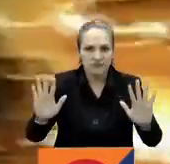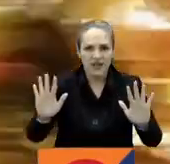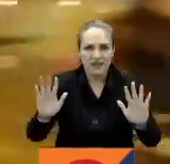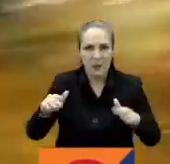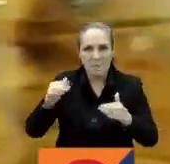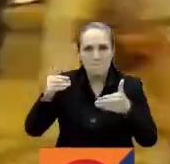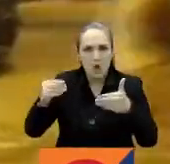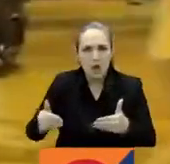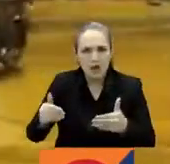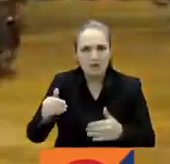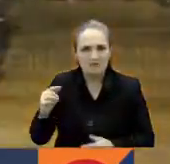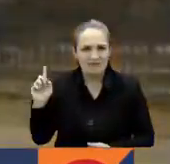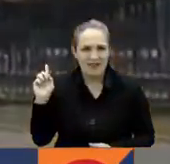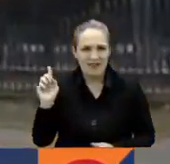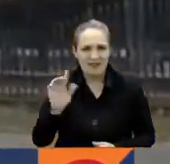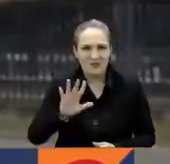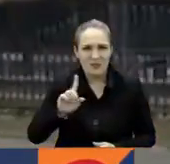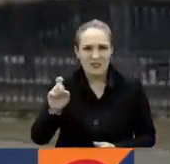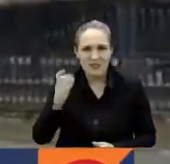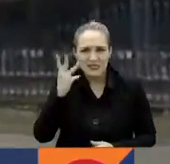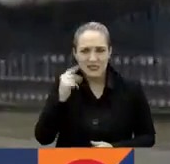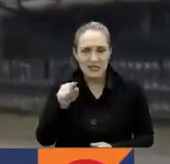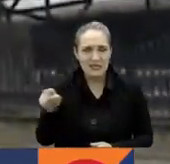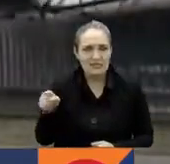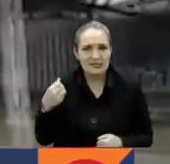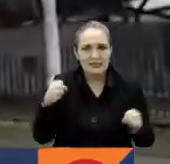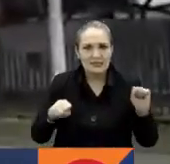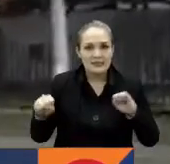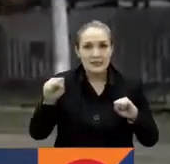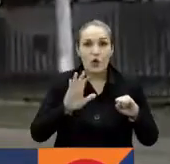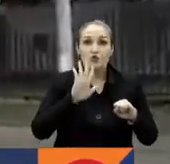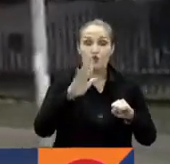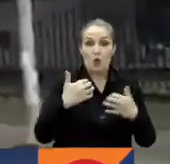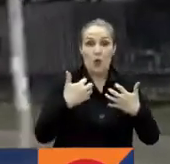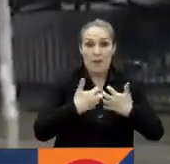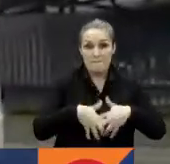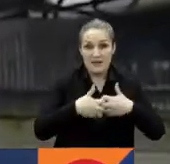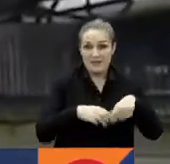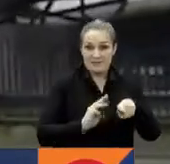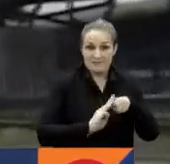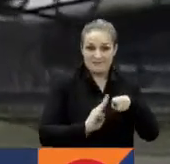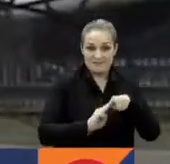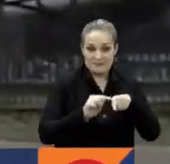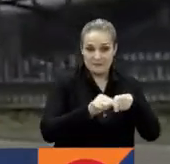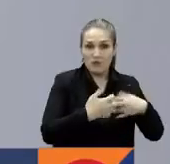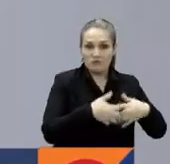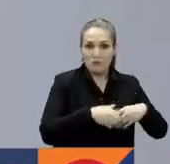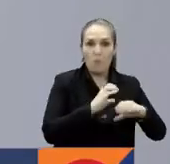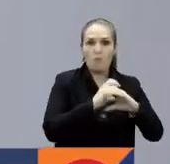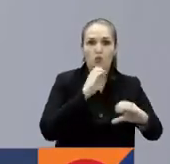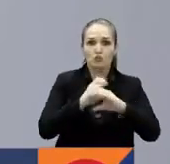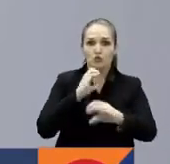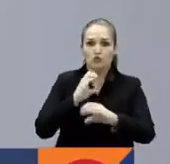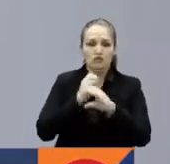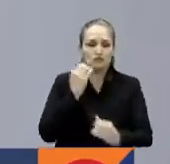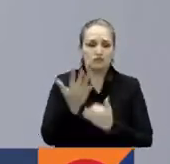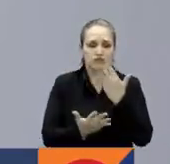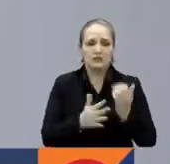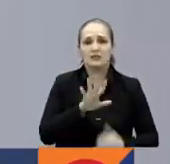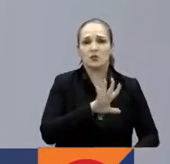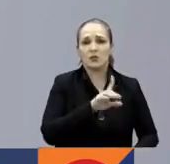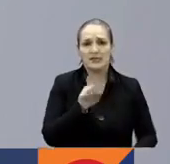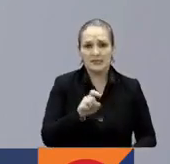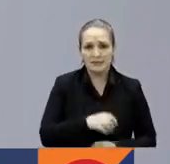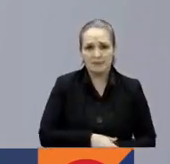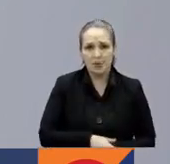días. Según Metro Cali, empresa encargada de la operación del sistema, 16 buses fueron incinerados, 45 más vandalizados